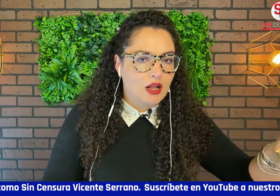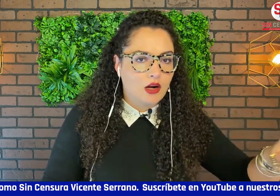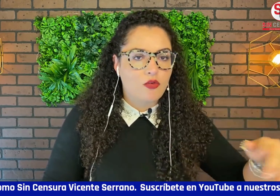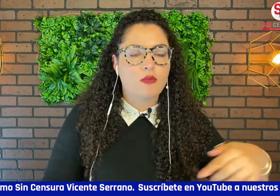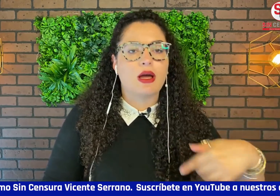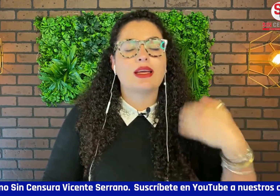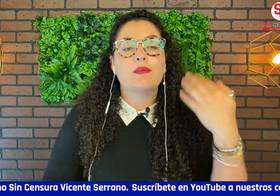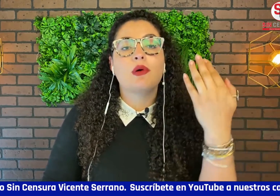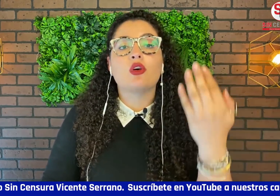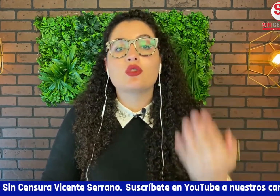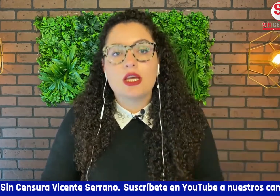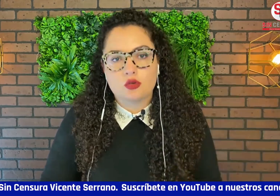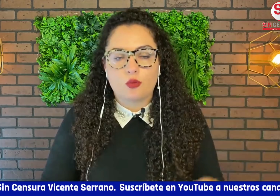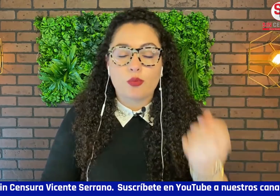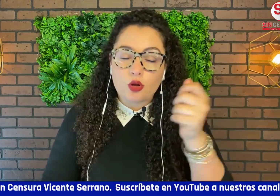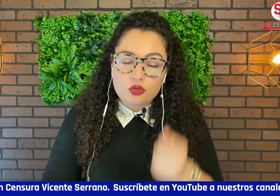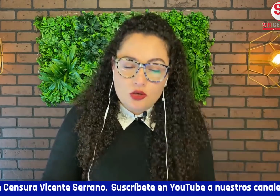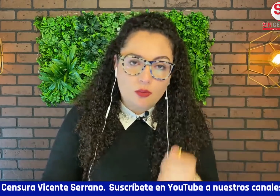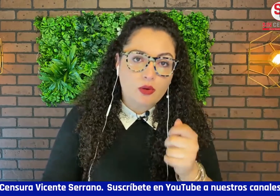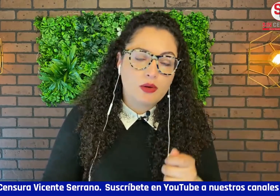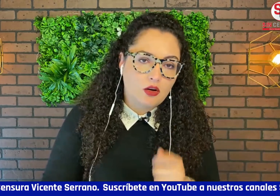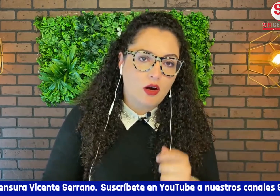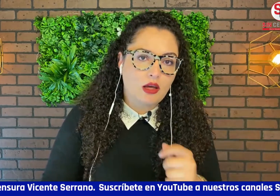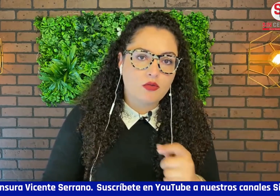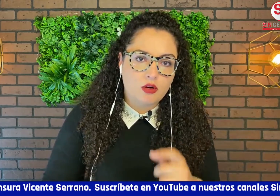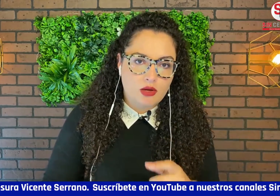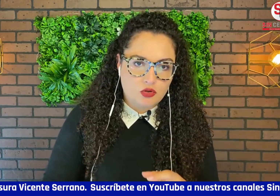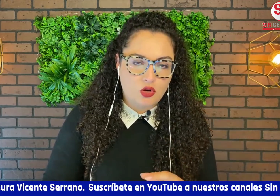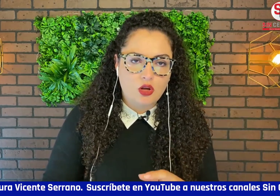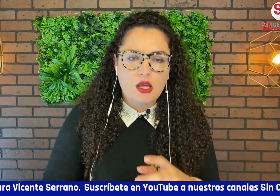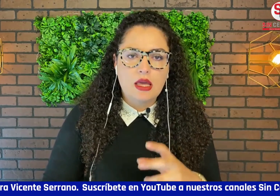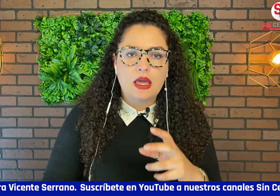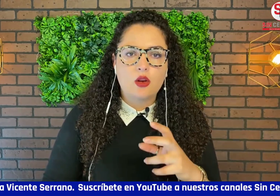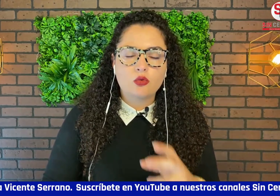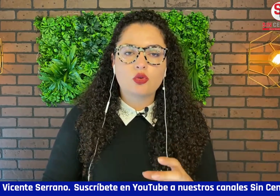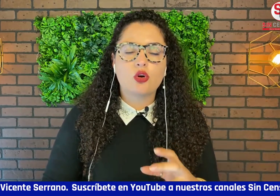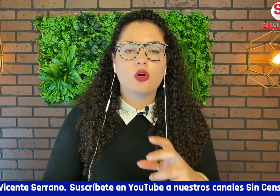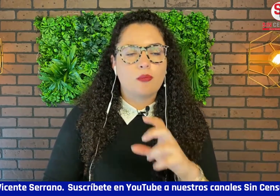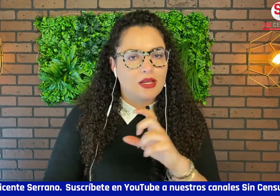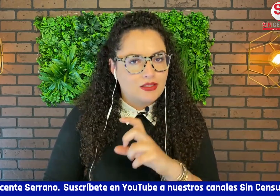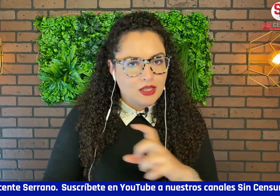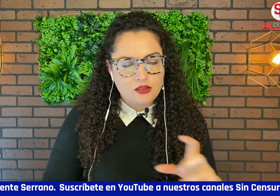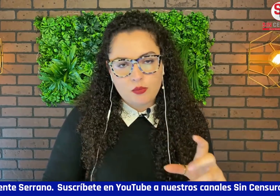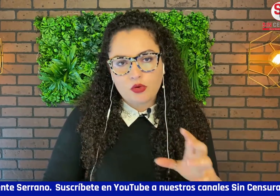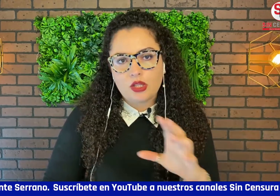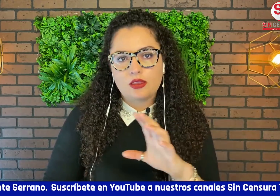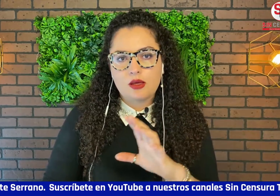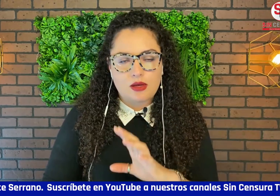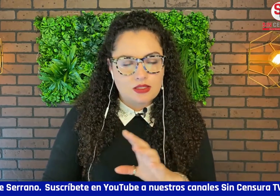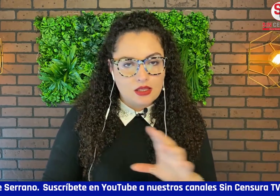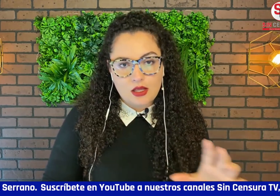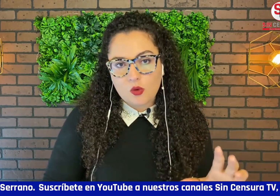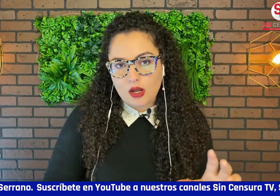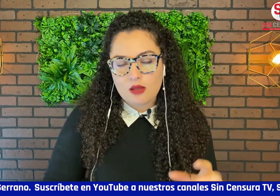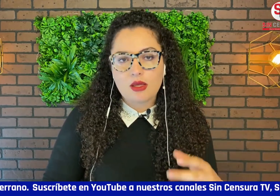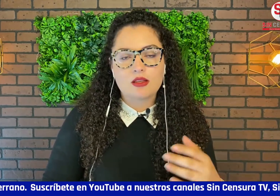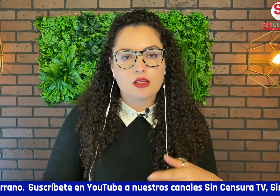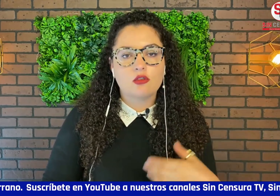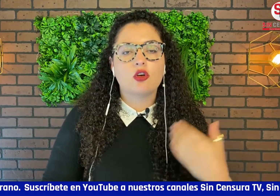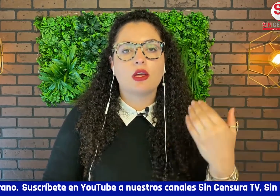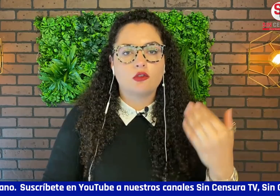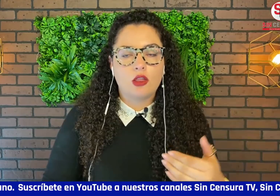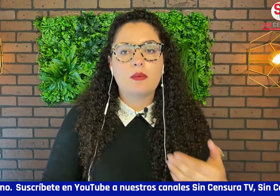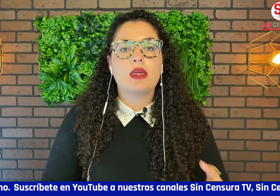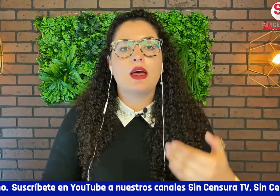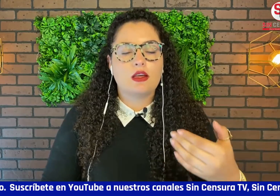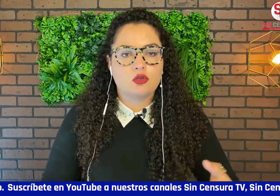y quiten la Reforma. Proceso publicó la información en un tono bastante prudente y bastante ecuánime,